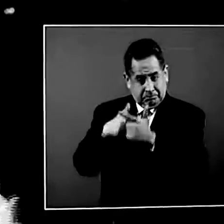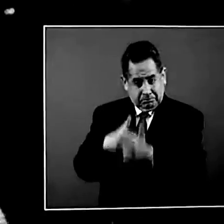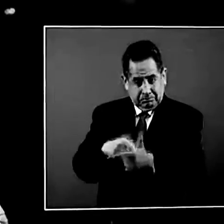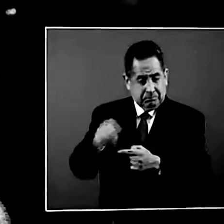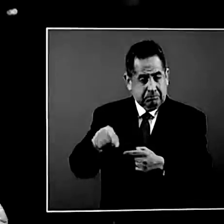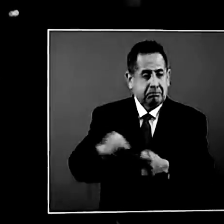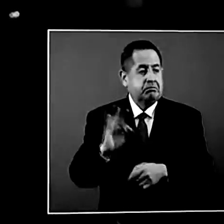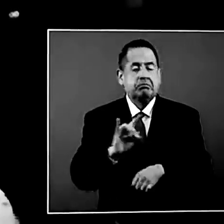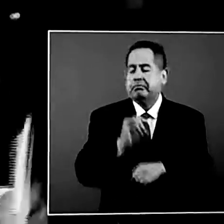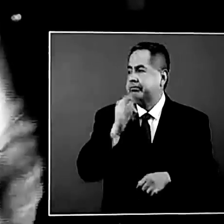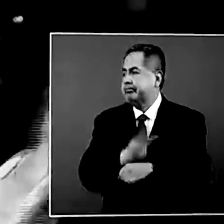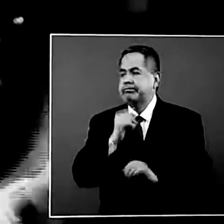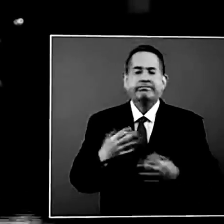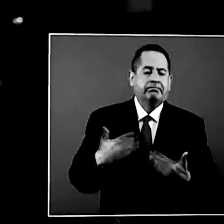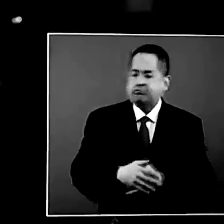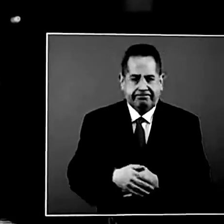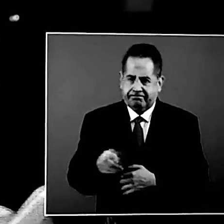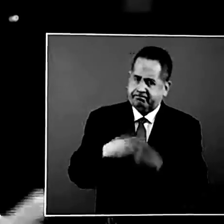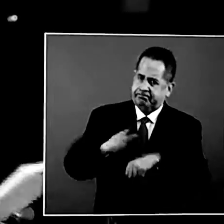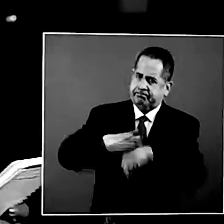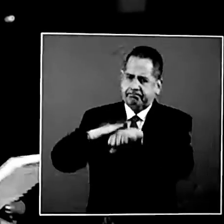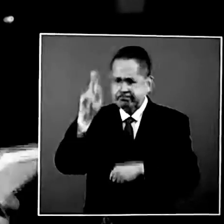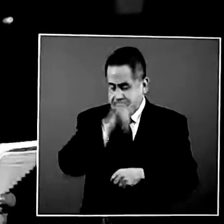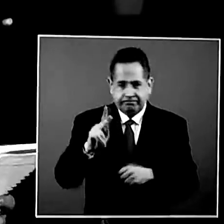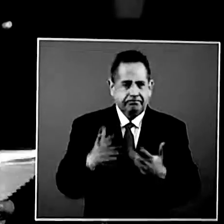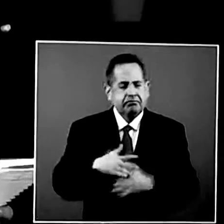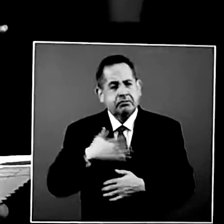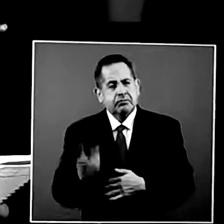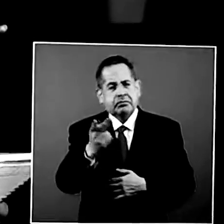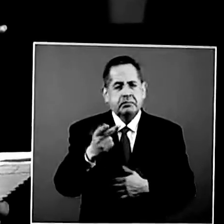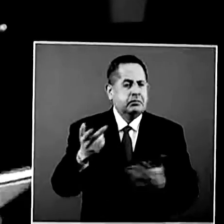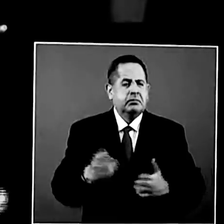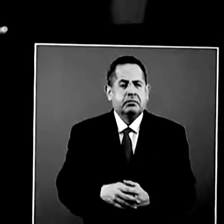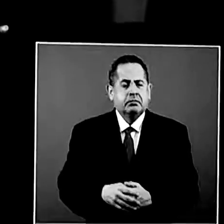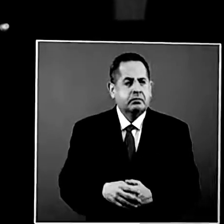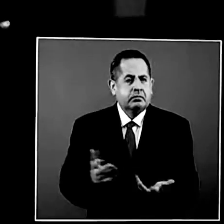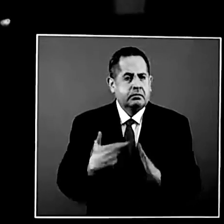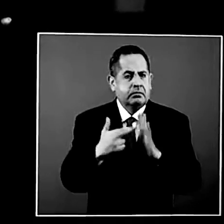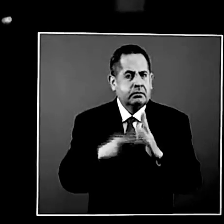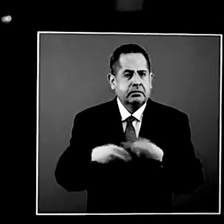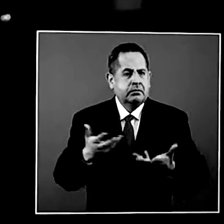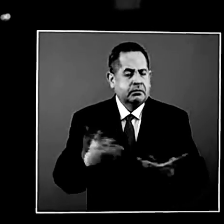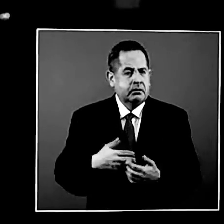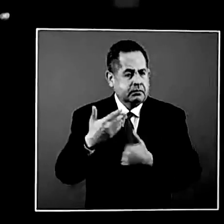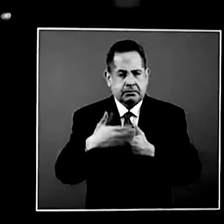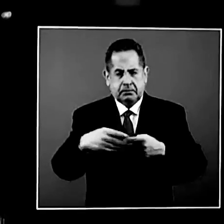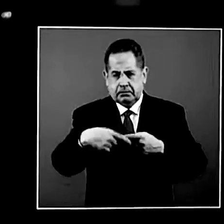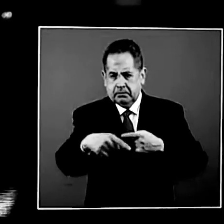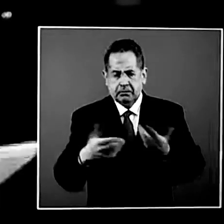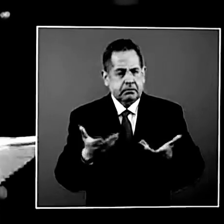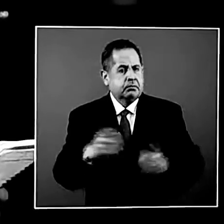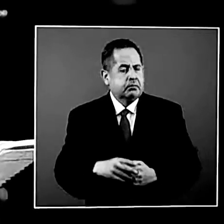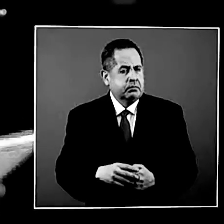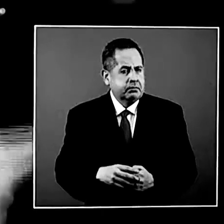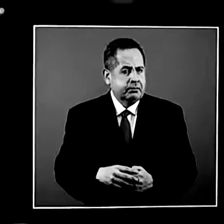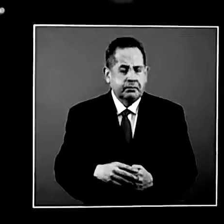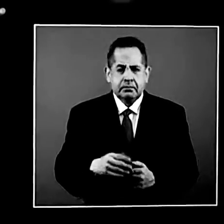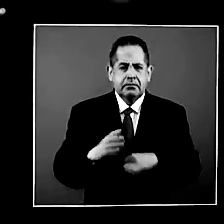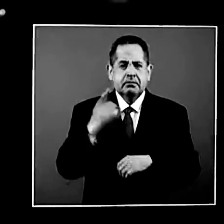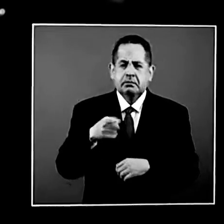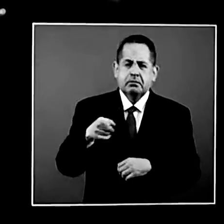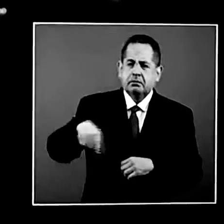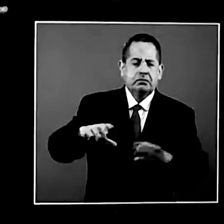sigue fingiendo que no pasa nada, va a ir en aumento. Entonces, aquí la pregunta es, ¿cuáles son las medidas que se van a tomar al respecto? ¿Y por